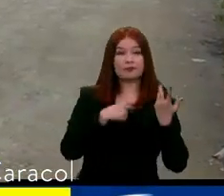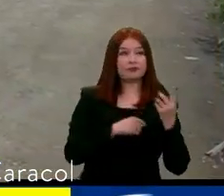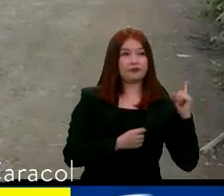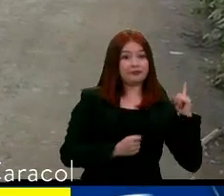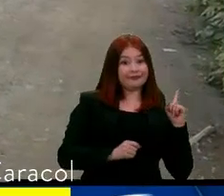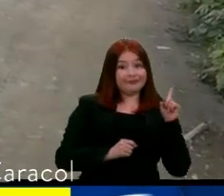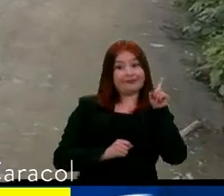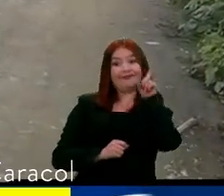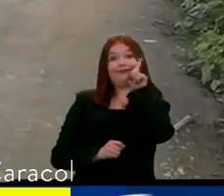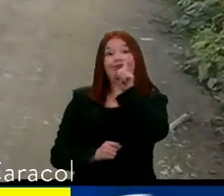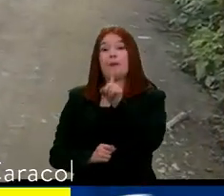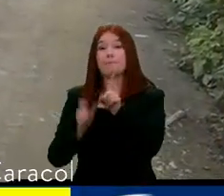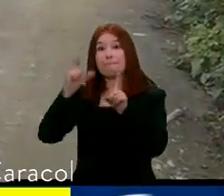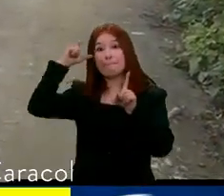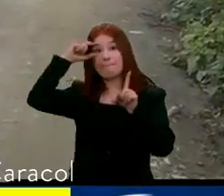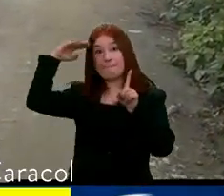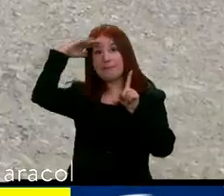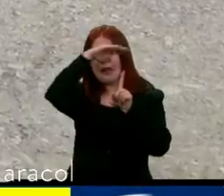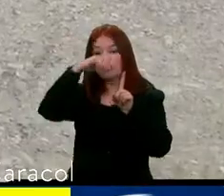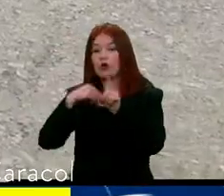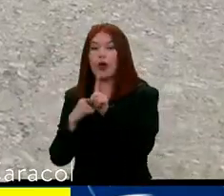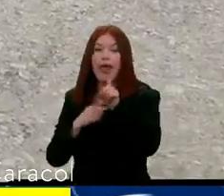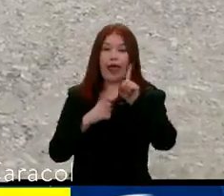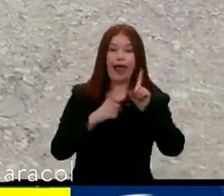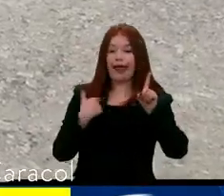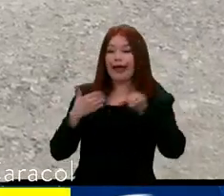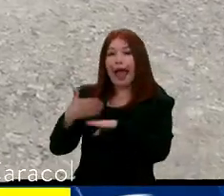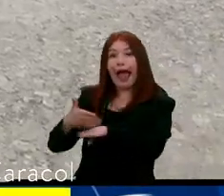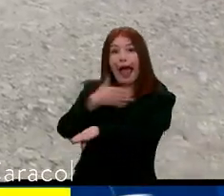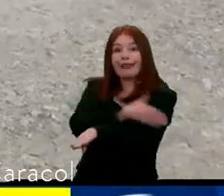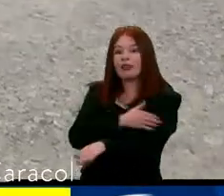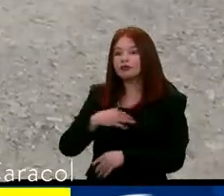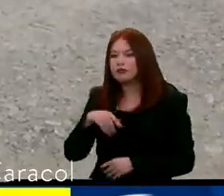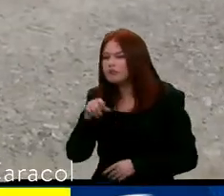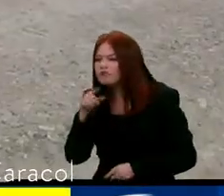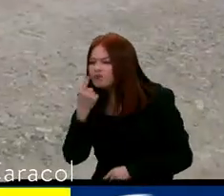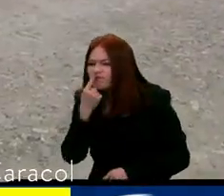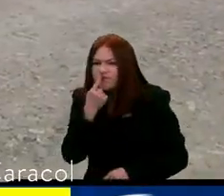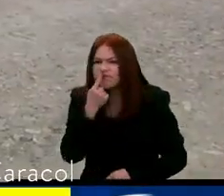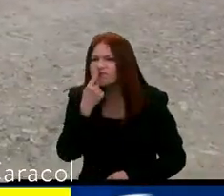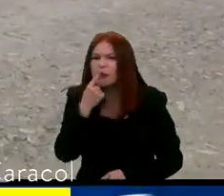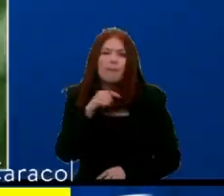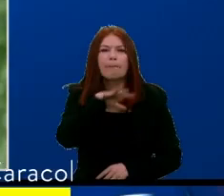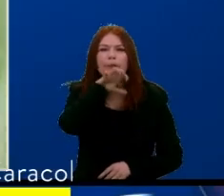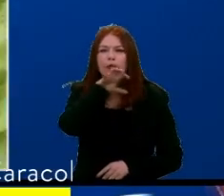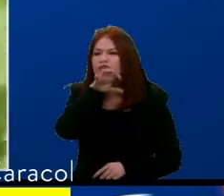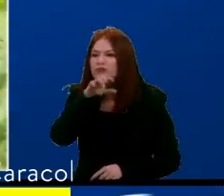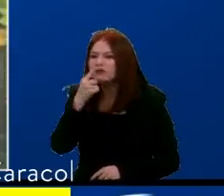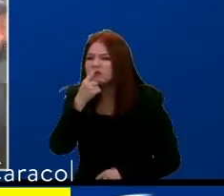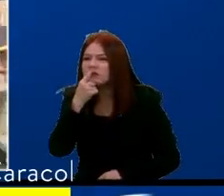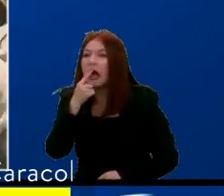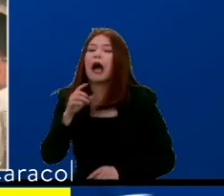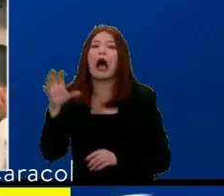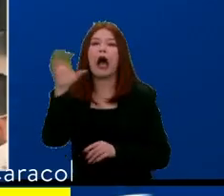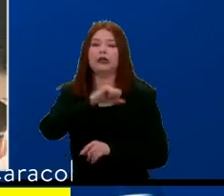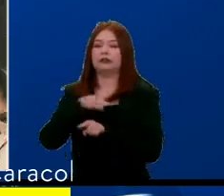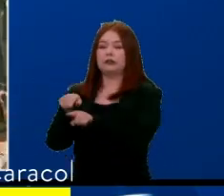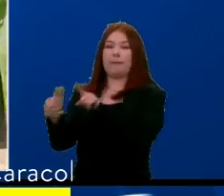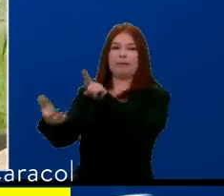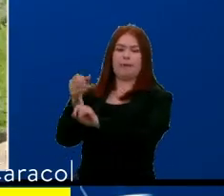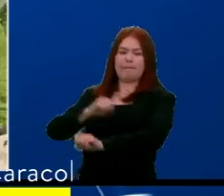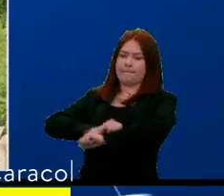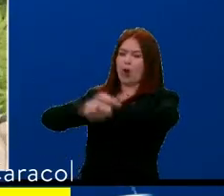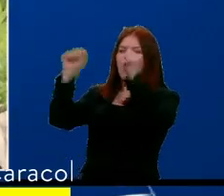perro antiexplosivos del equipo de seguridad del mandatario identificó lo que sería una amenaza de explosivo. Más tarde fue